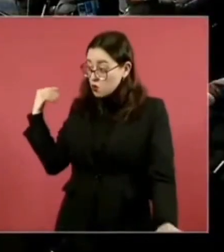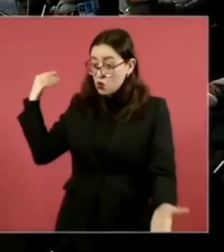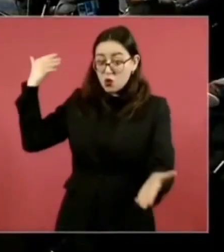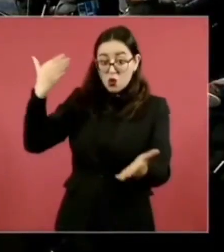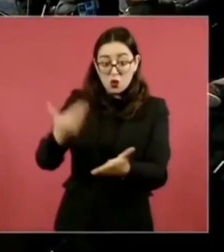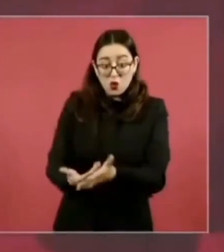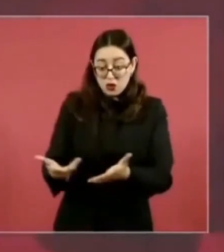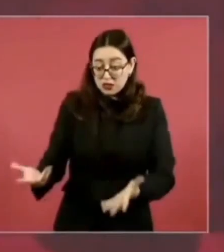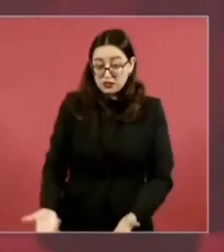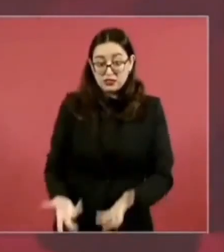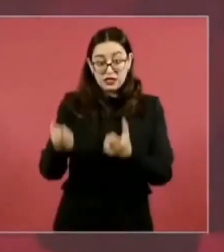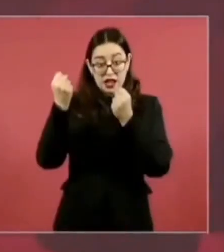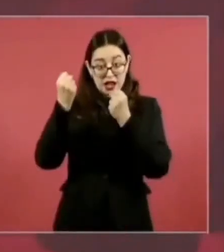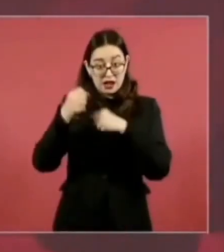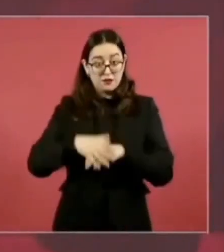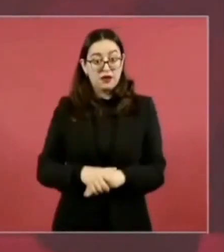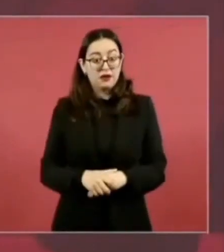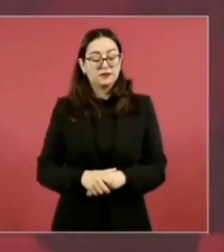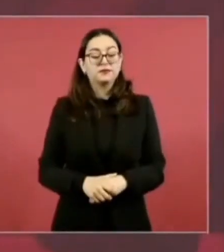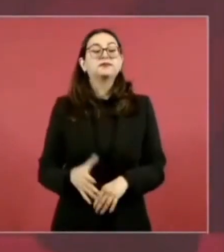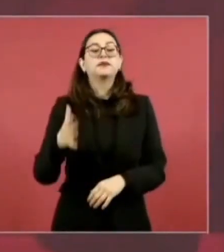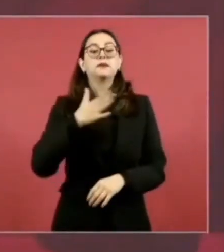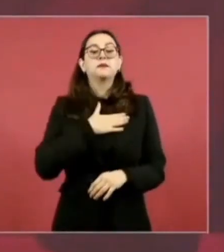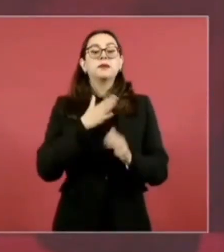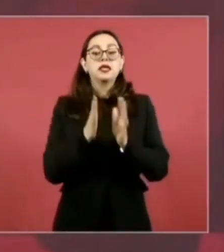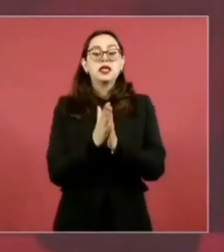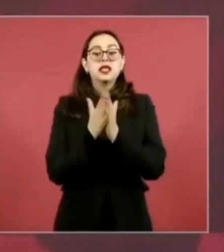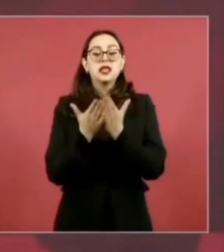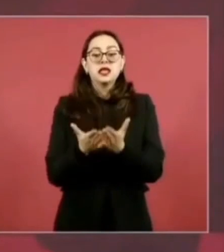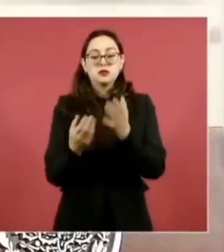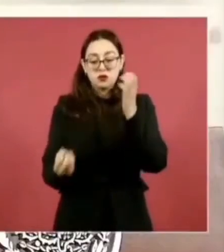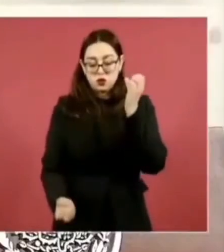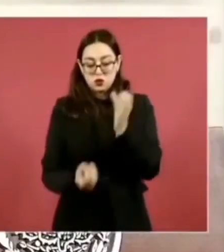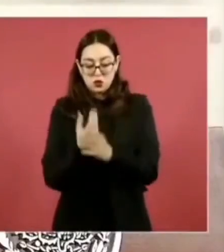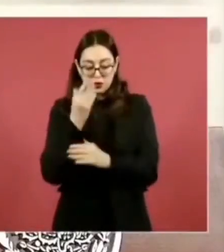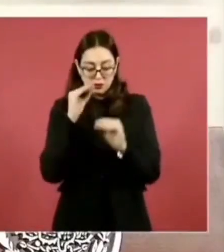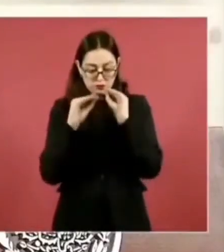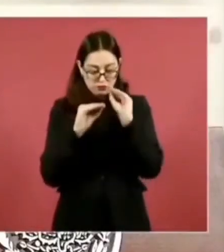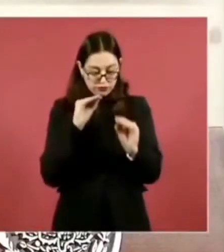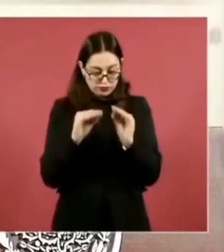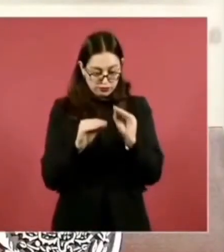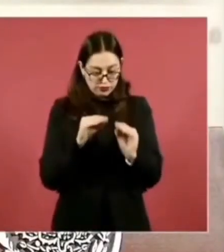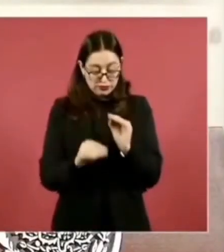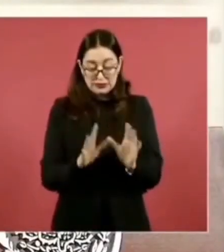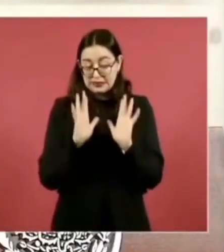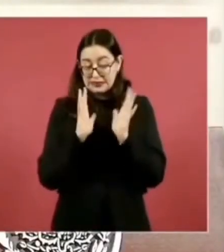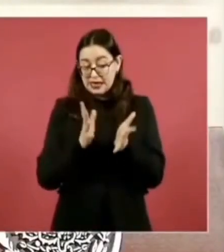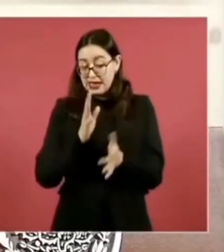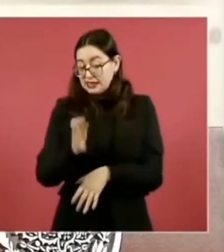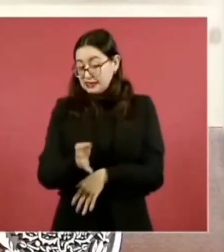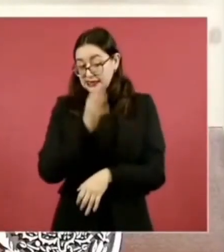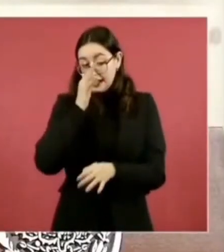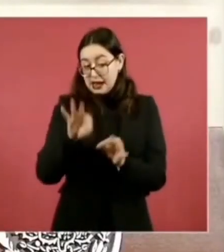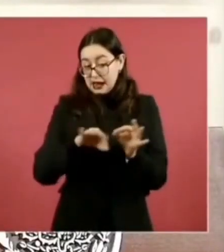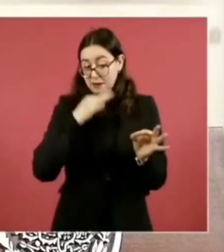a terminar mi libro nuevo. No les va a gustar algunas cosas, pero